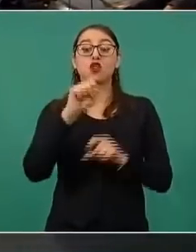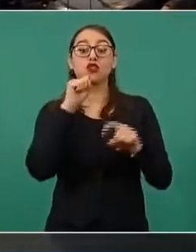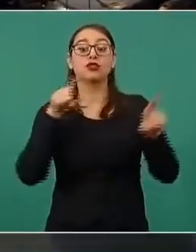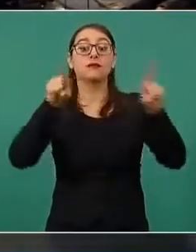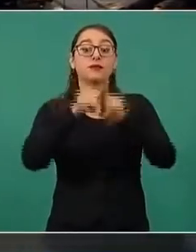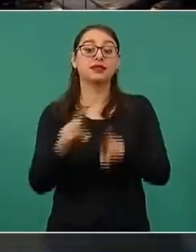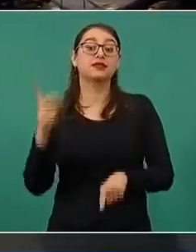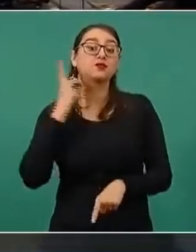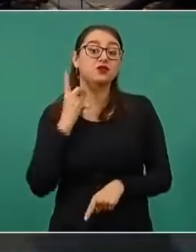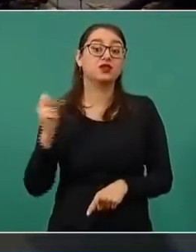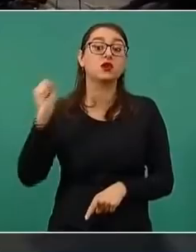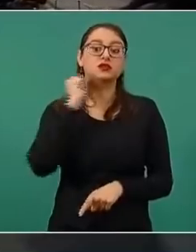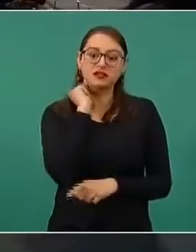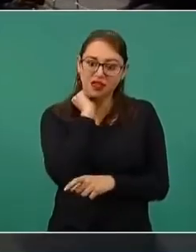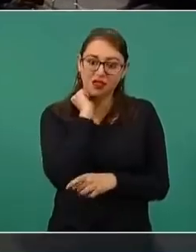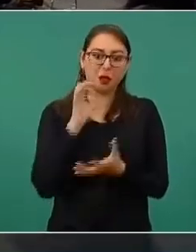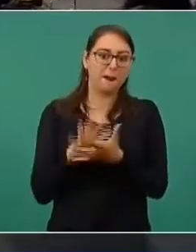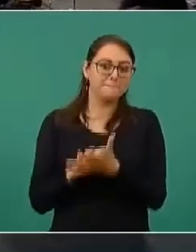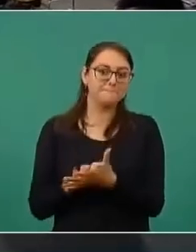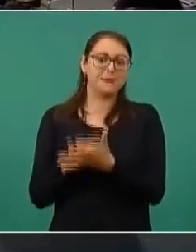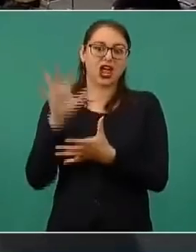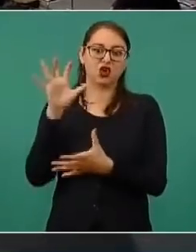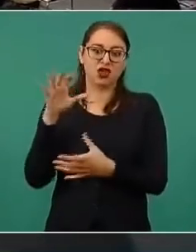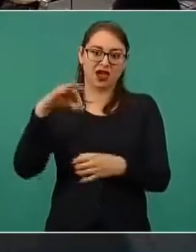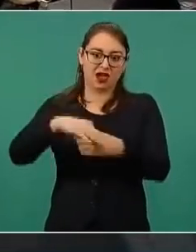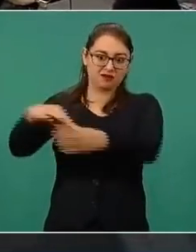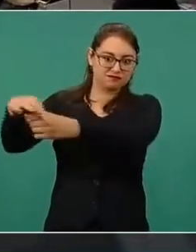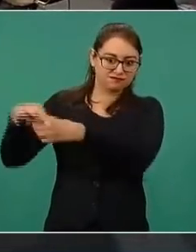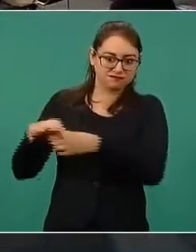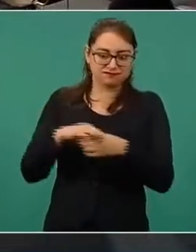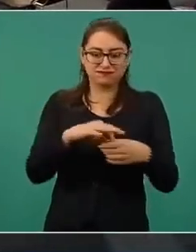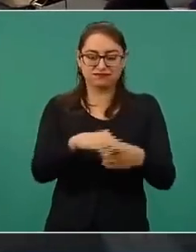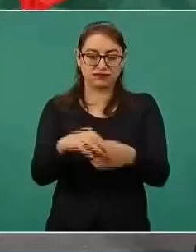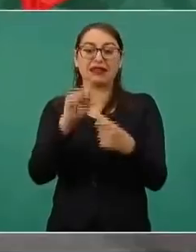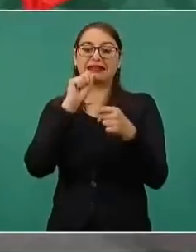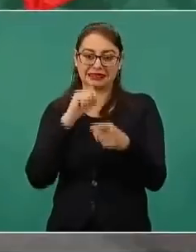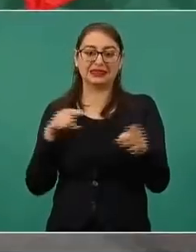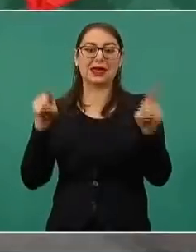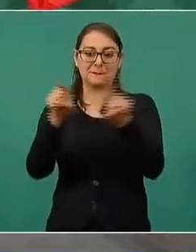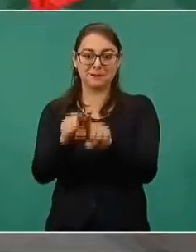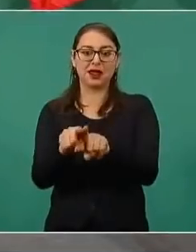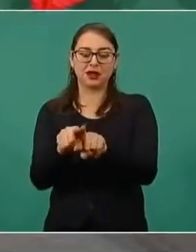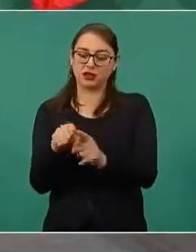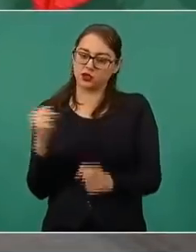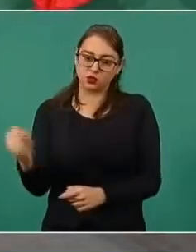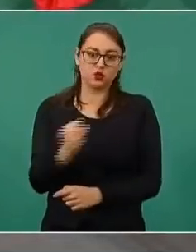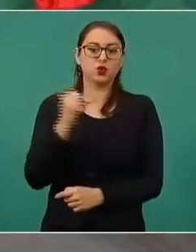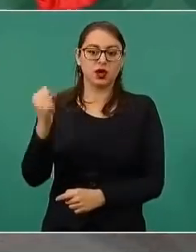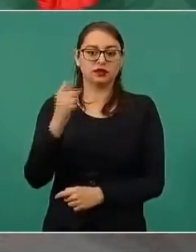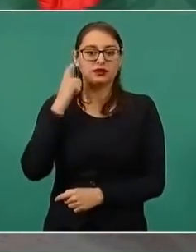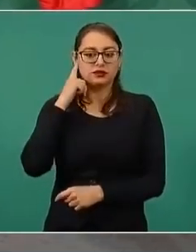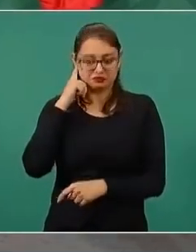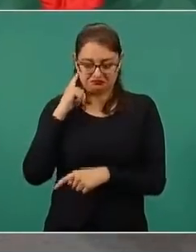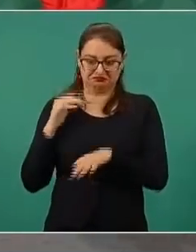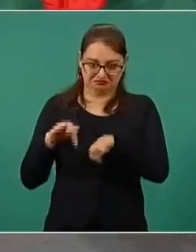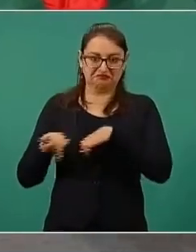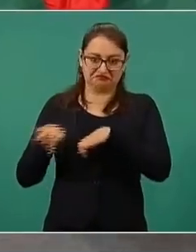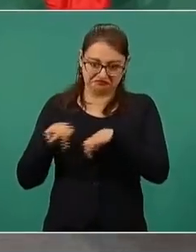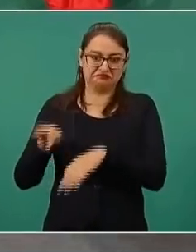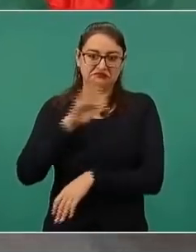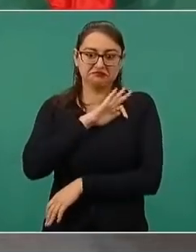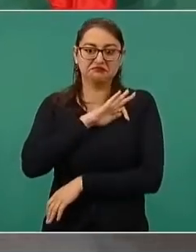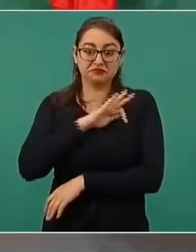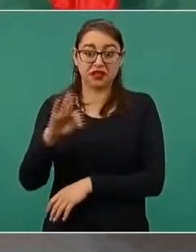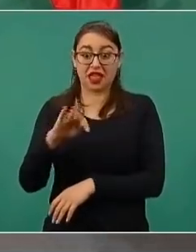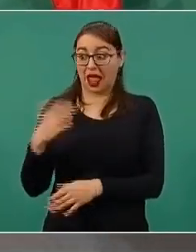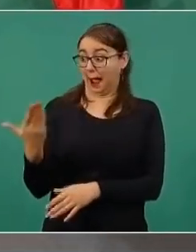pasada lo que más les importaba a los conservadores era que